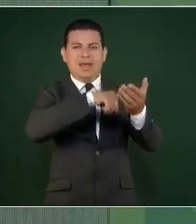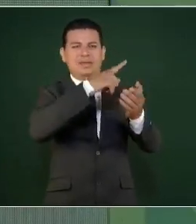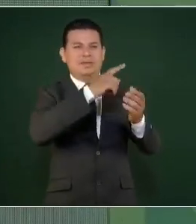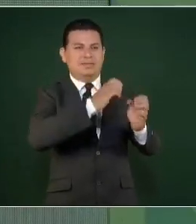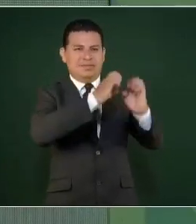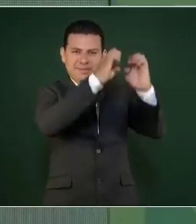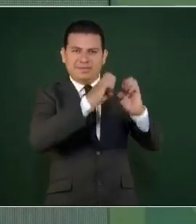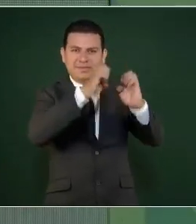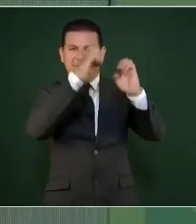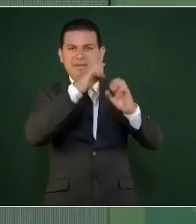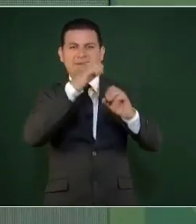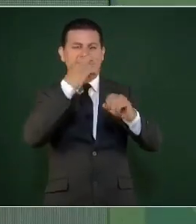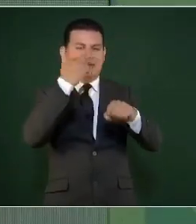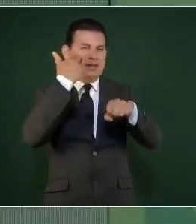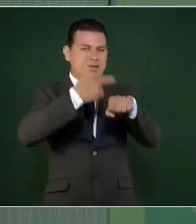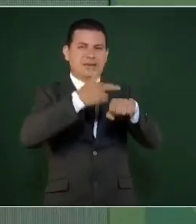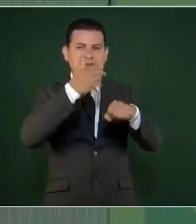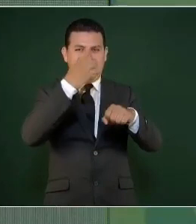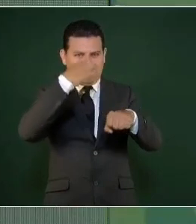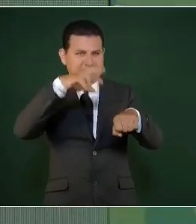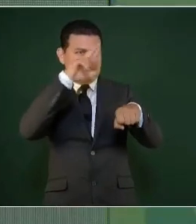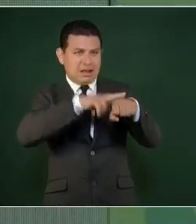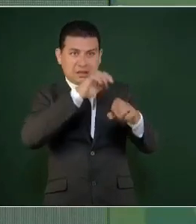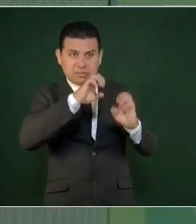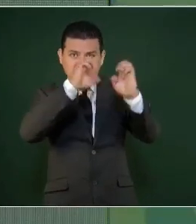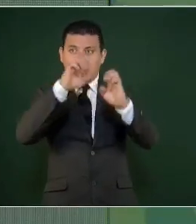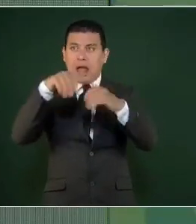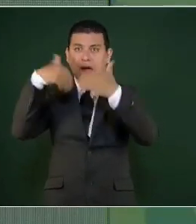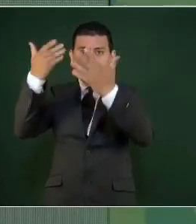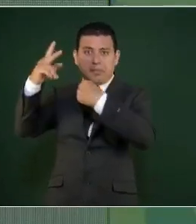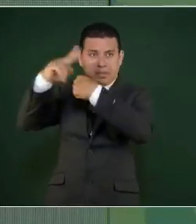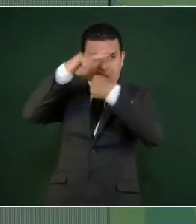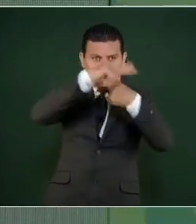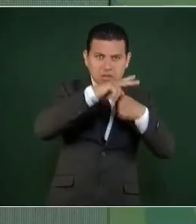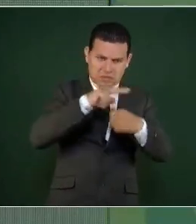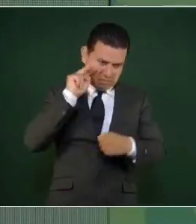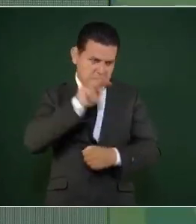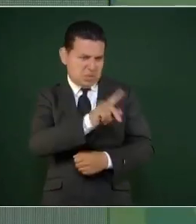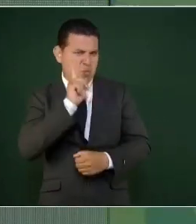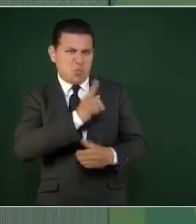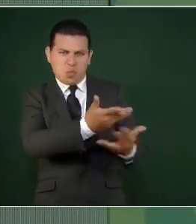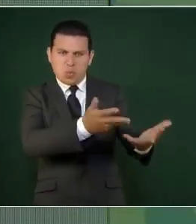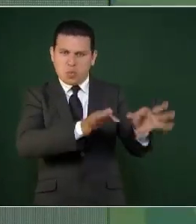para todos los que trabajan en el servicio exterior.